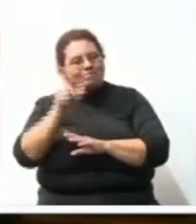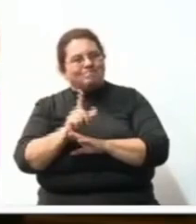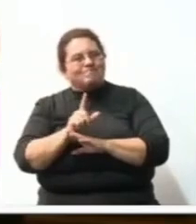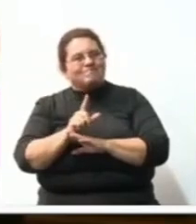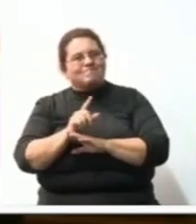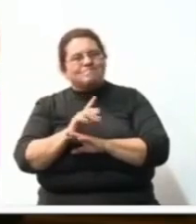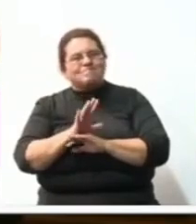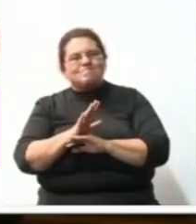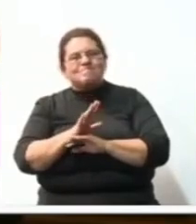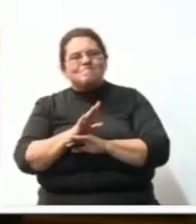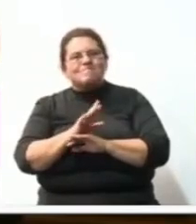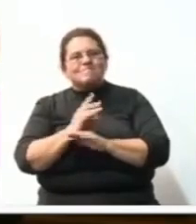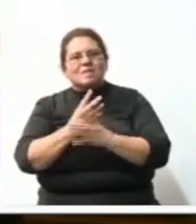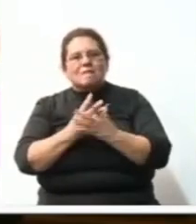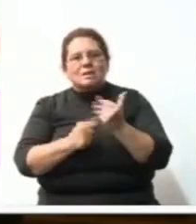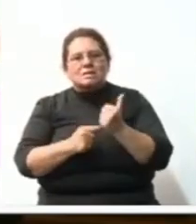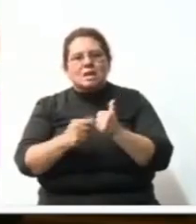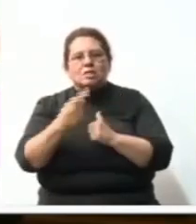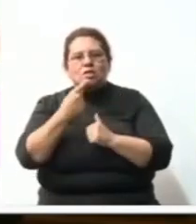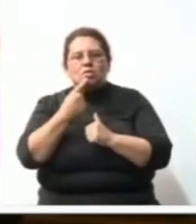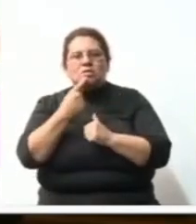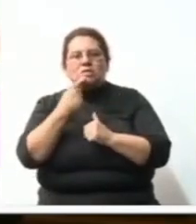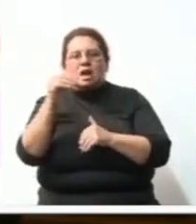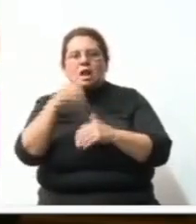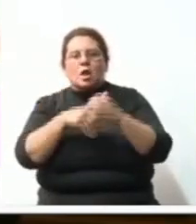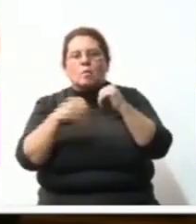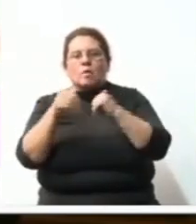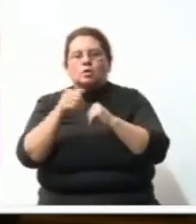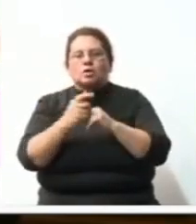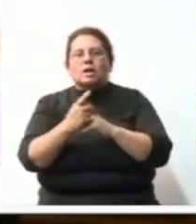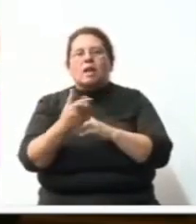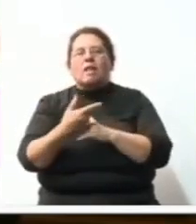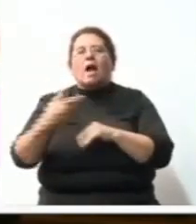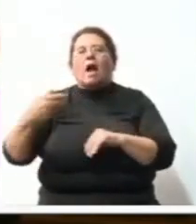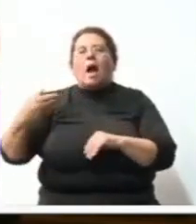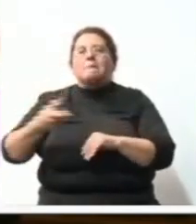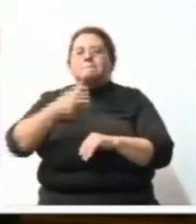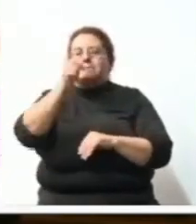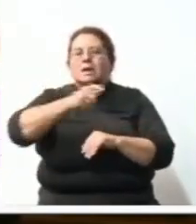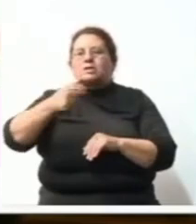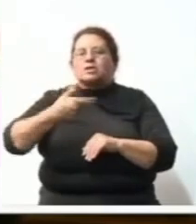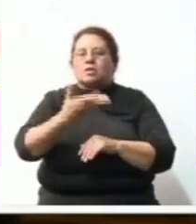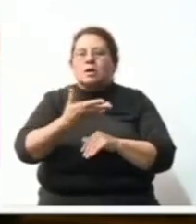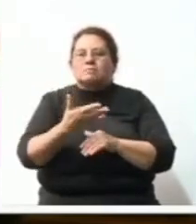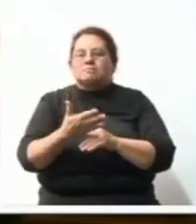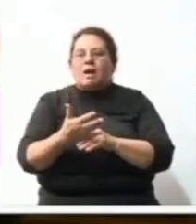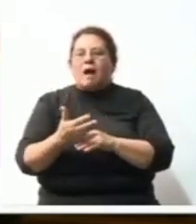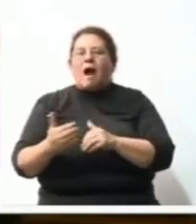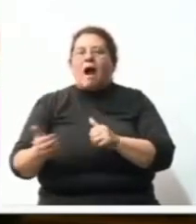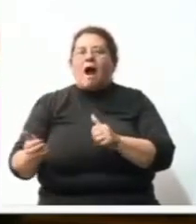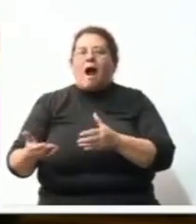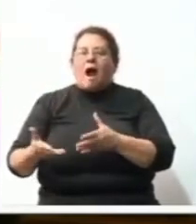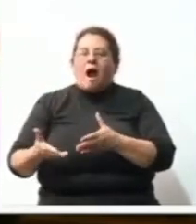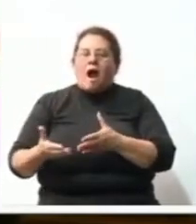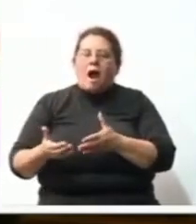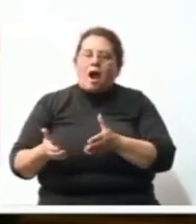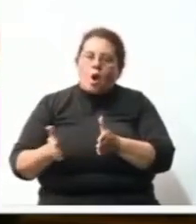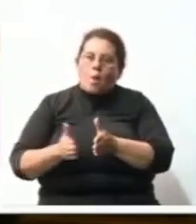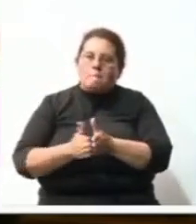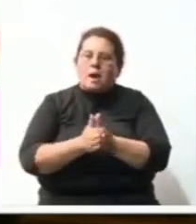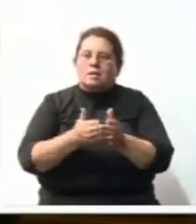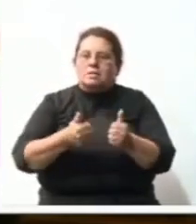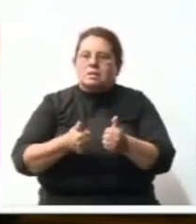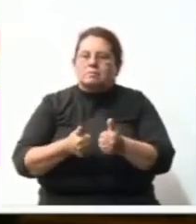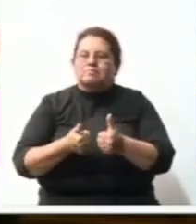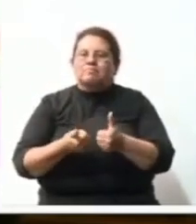una bala que la población a que la población apoya esta política de reivindicación